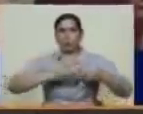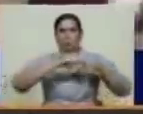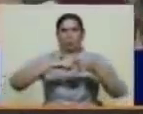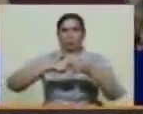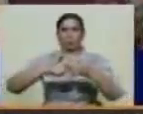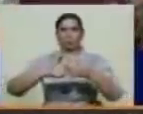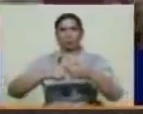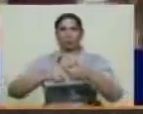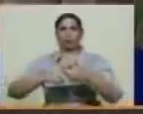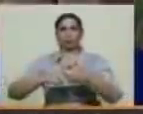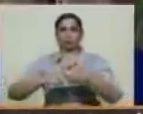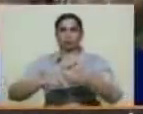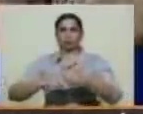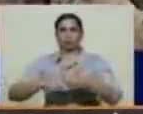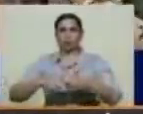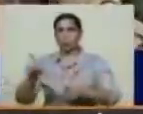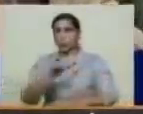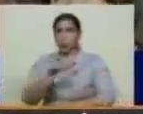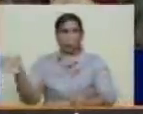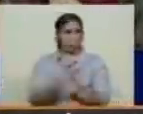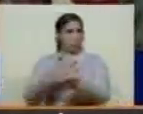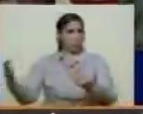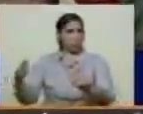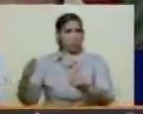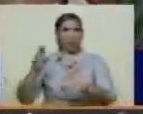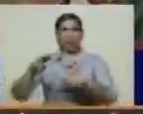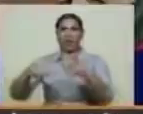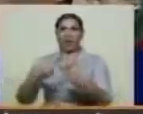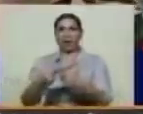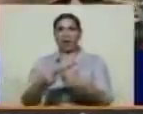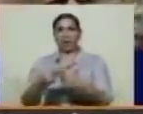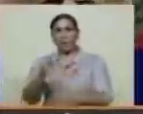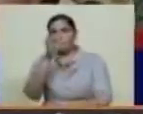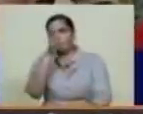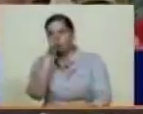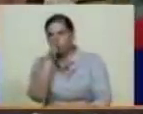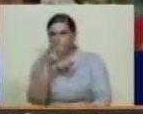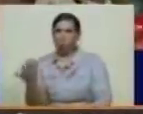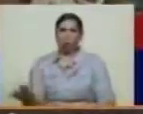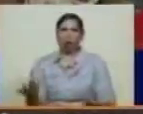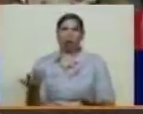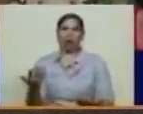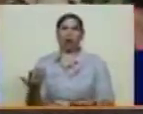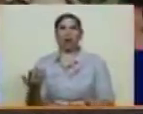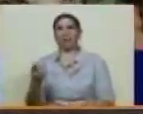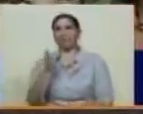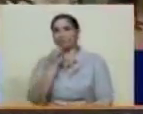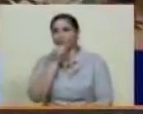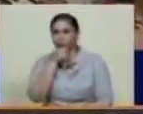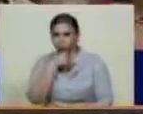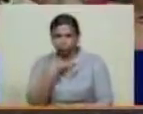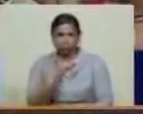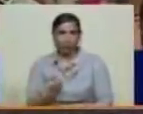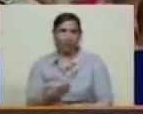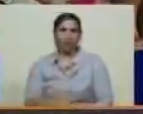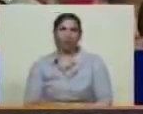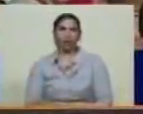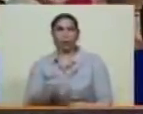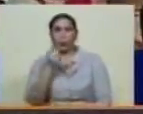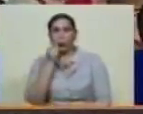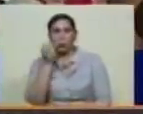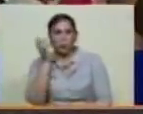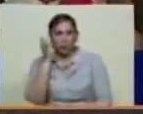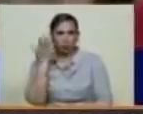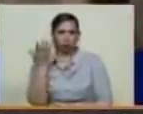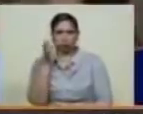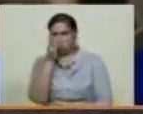Eso no es para agredir a nadie, no, no. Los que se han burlado, que somos viejitos, que no sé qué la señora,